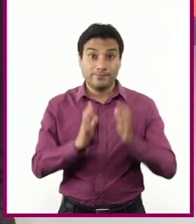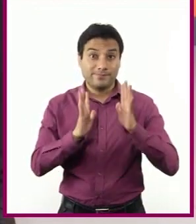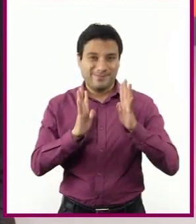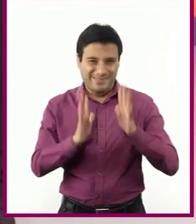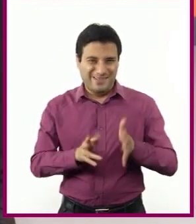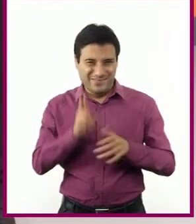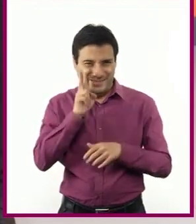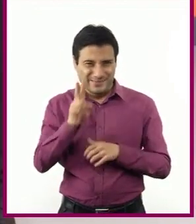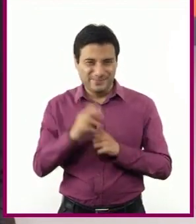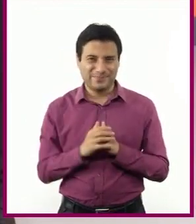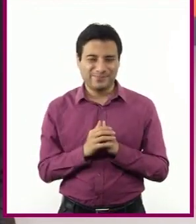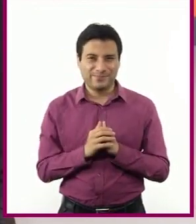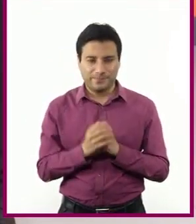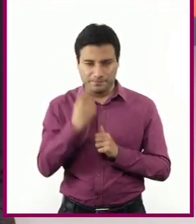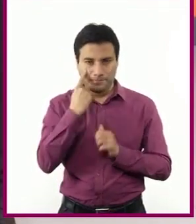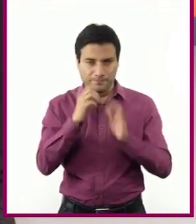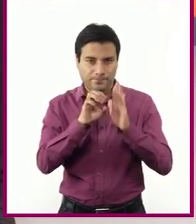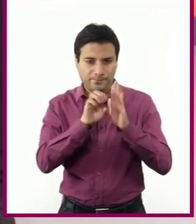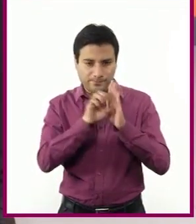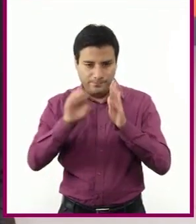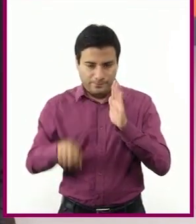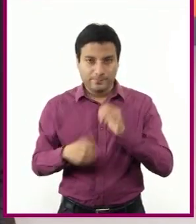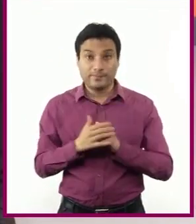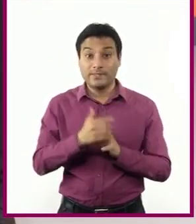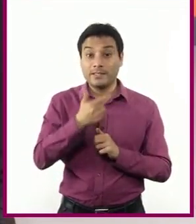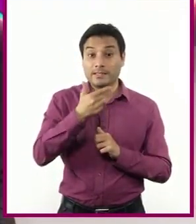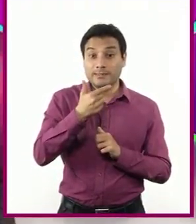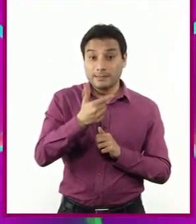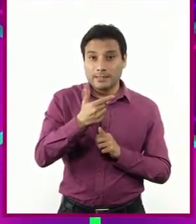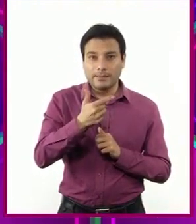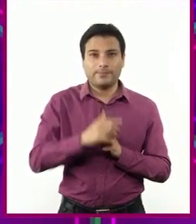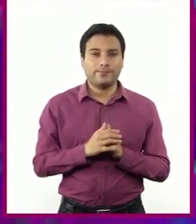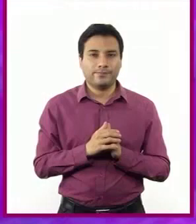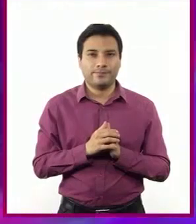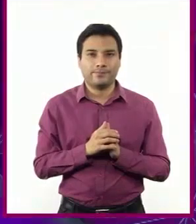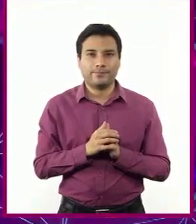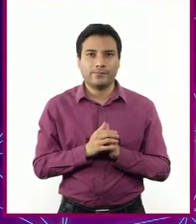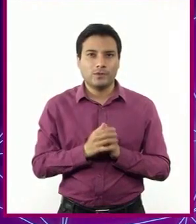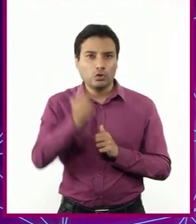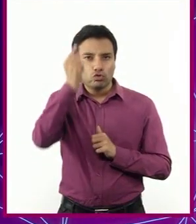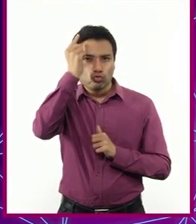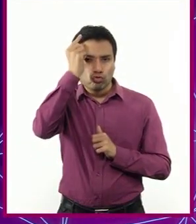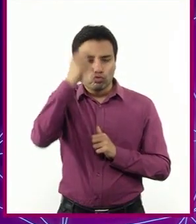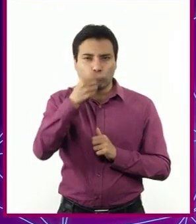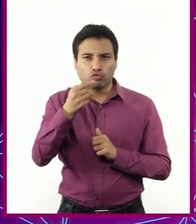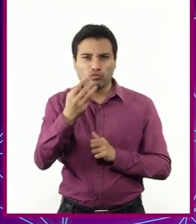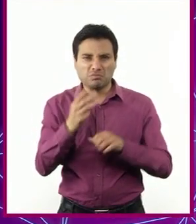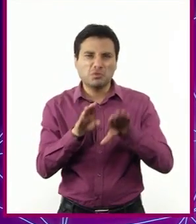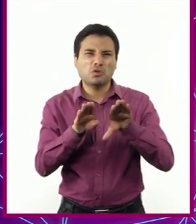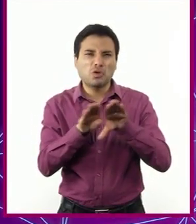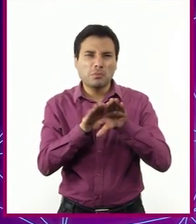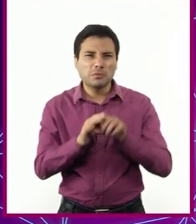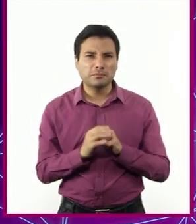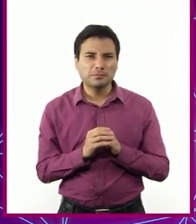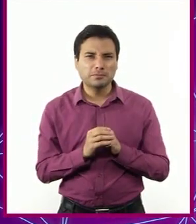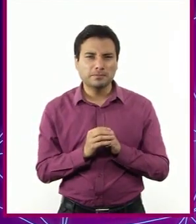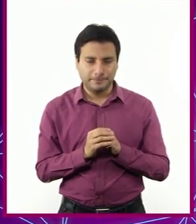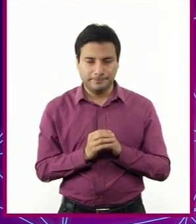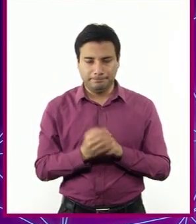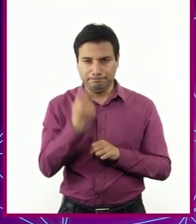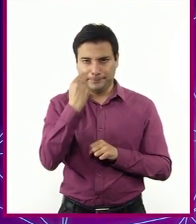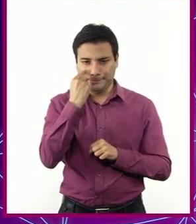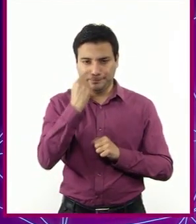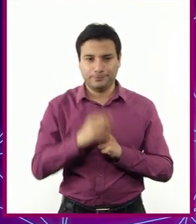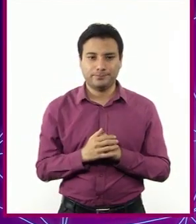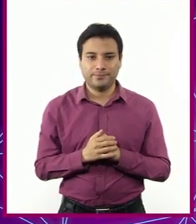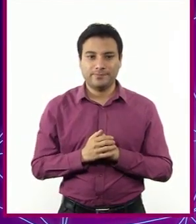es el resultado de calcular 7 elevado a la 3 negativo? Apliquemos la propiedad de transitividad. Como 7